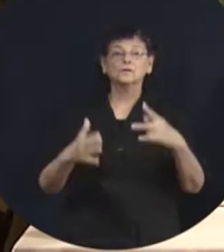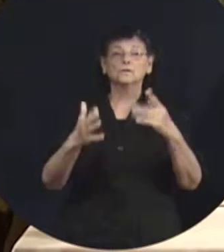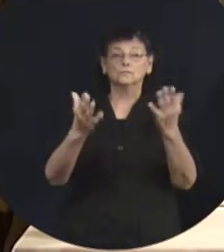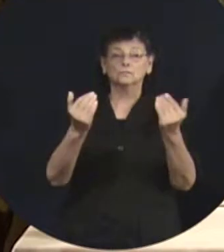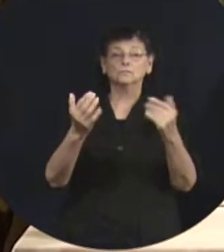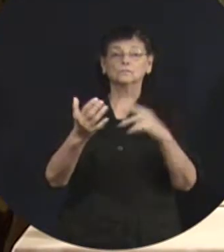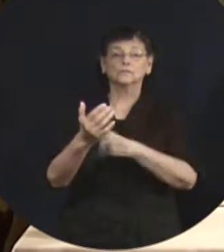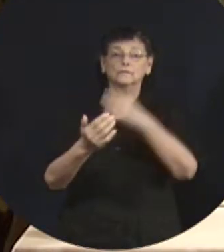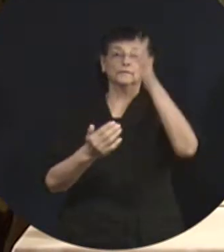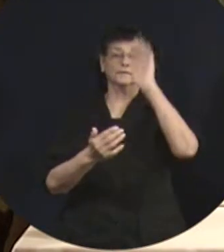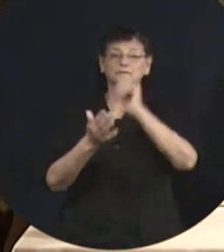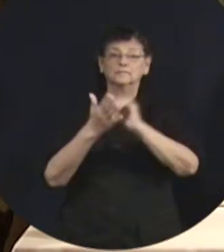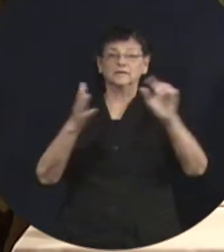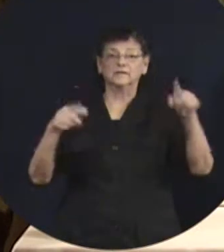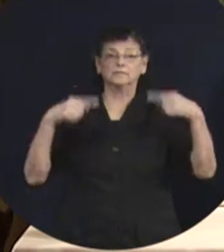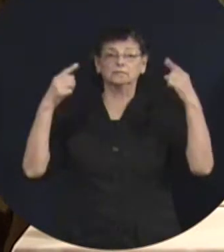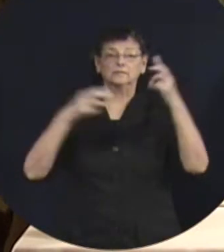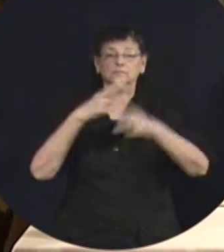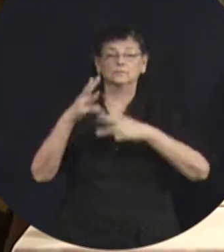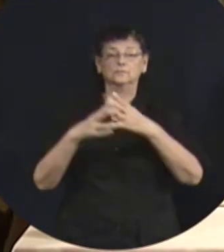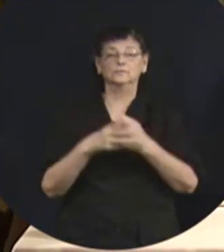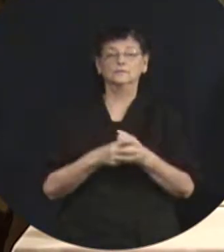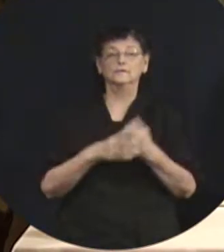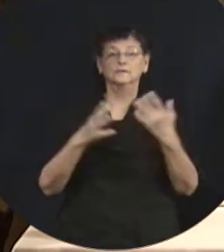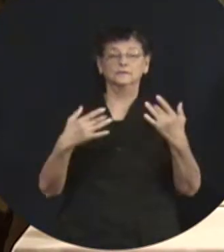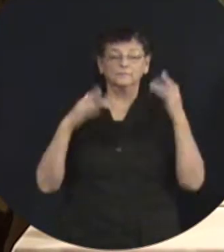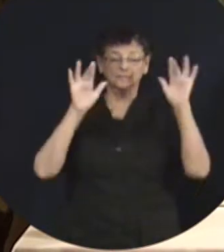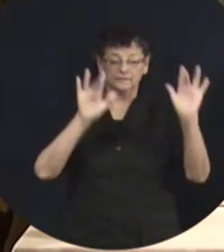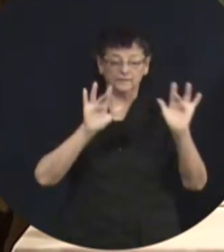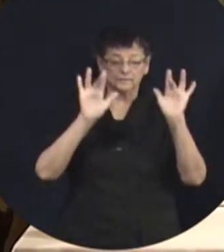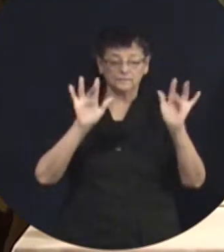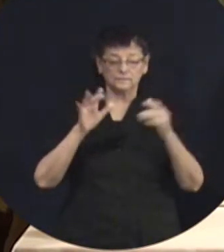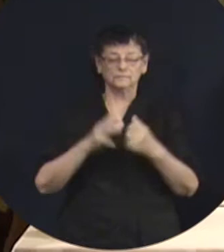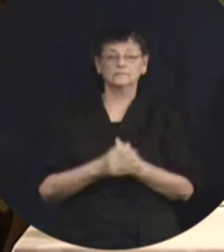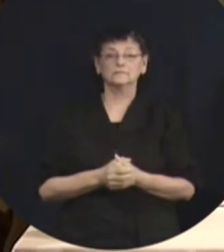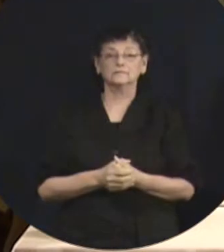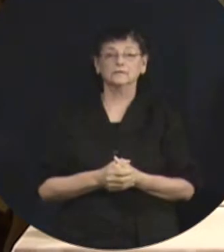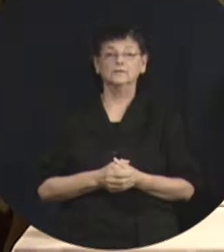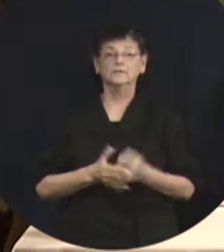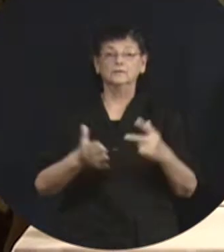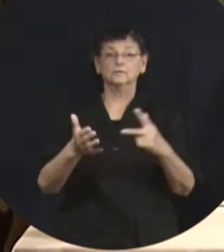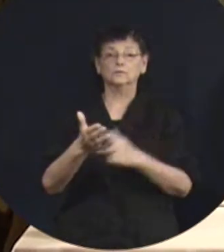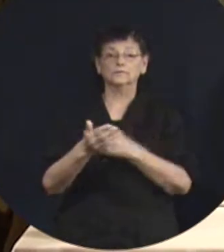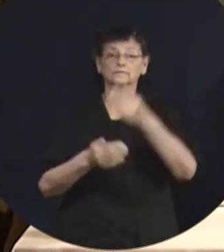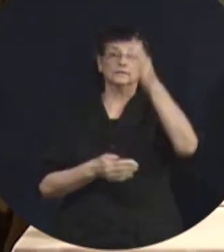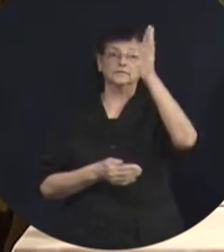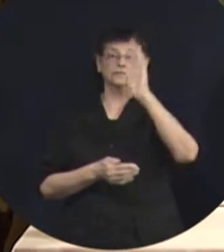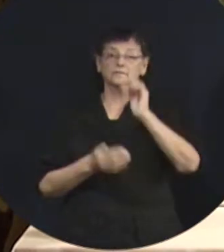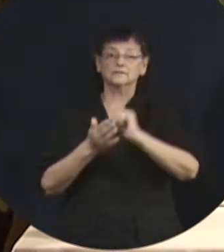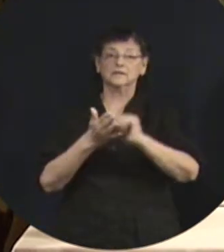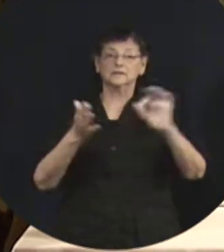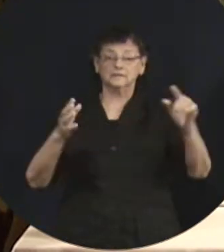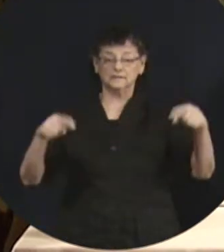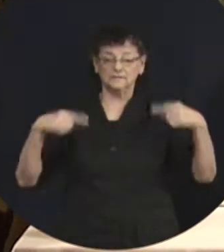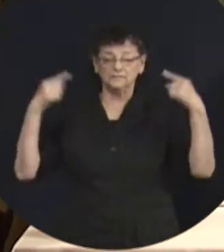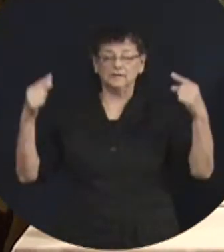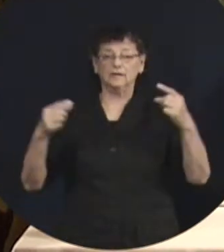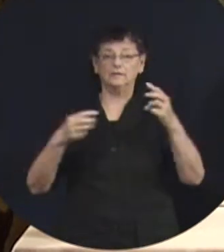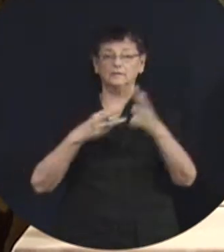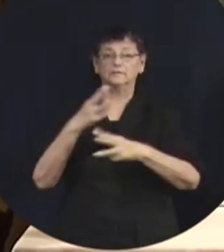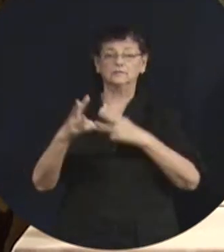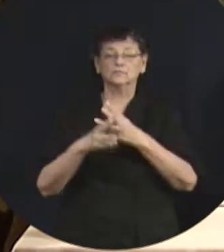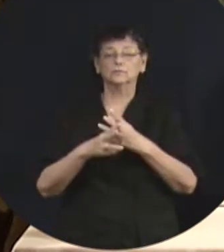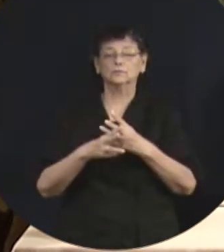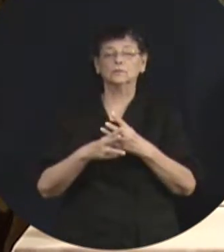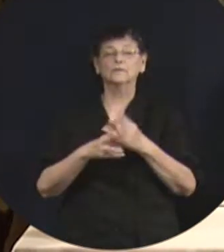Cordero de Dios, que quitas el pecado del mundo, ten piedad de nosotros. Cordero de Dios, que quitas el